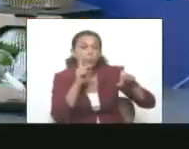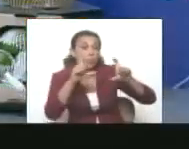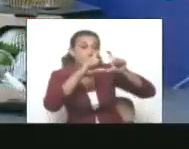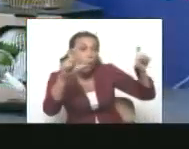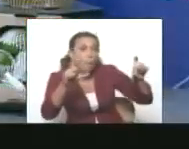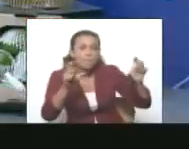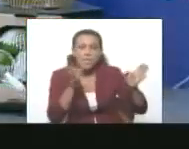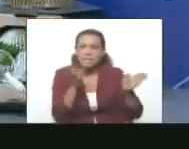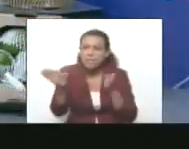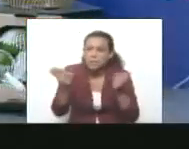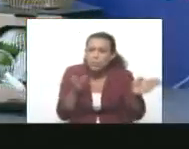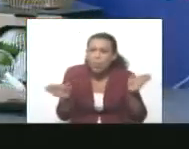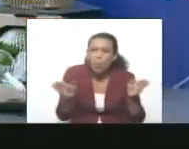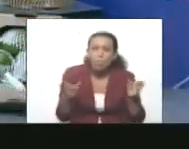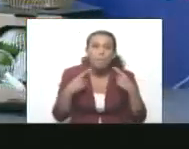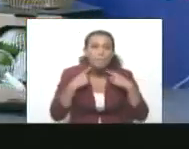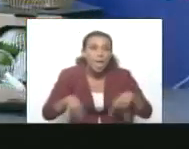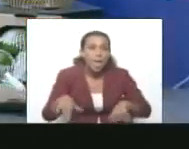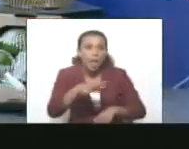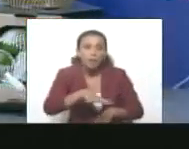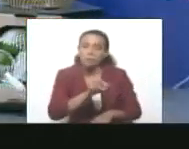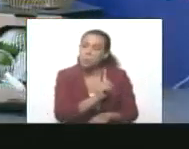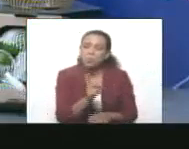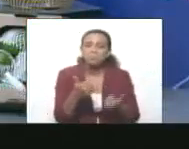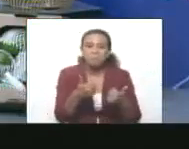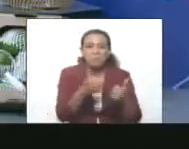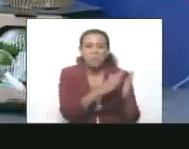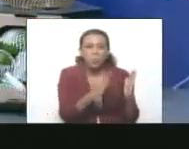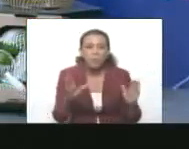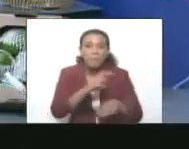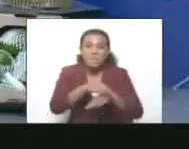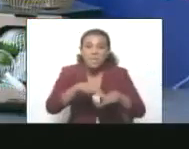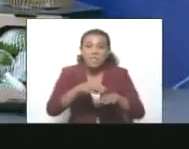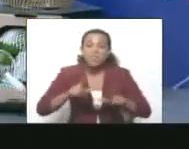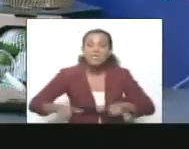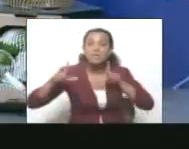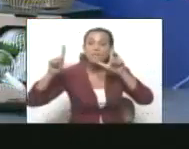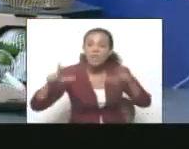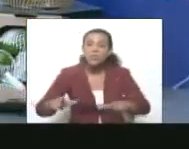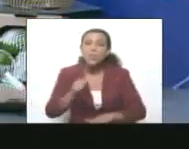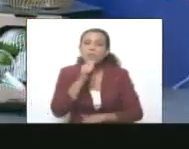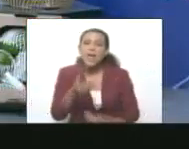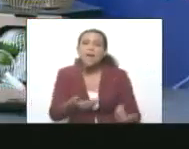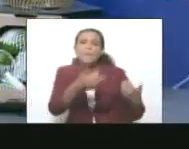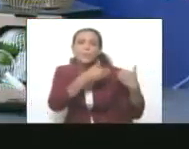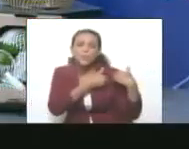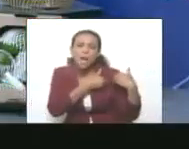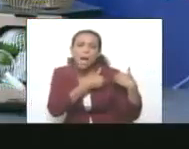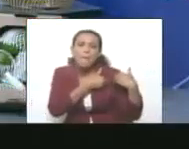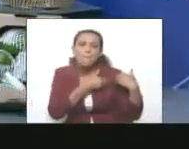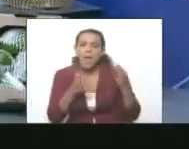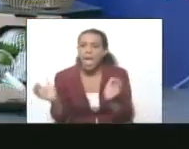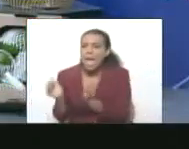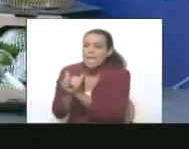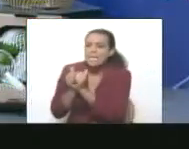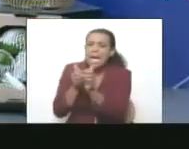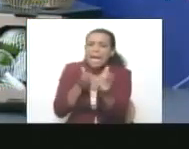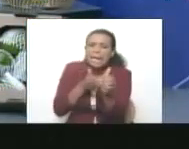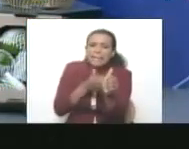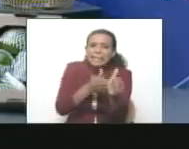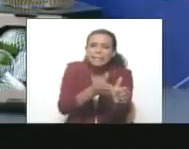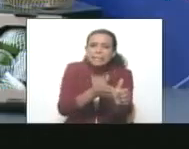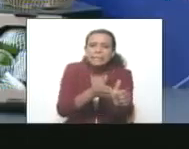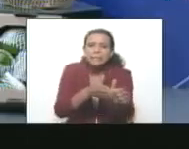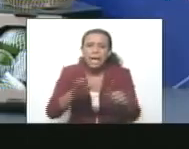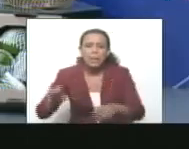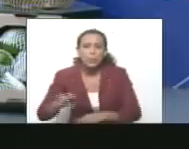validación que acaba de hacer el ministerio es una certificación, no solamente para llevar a la actividad del turismo,